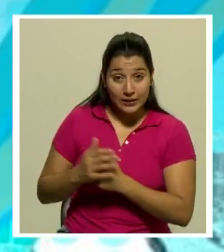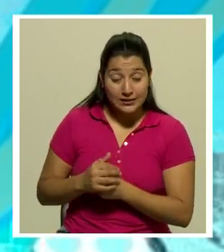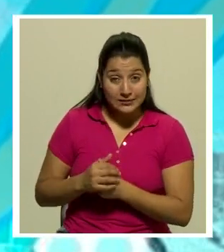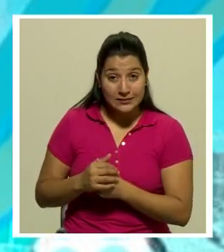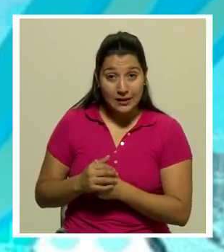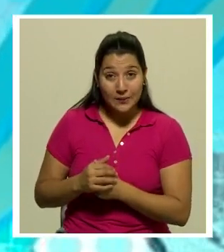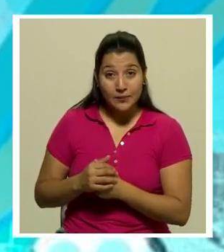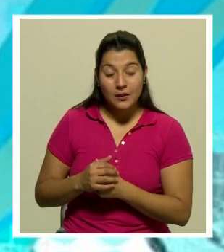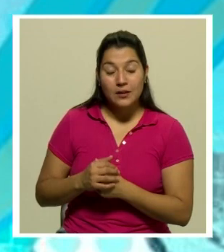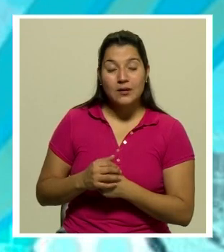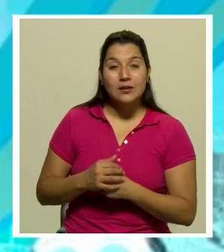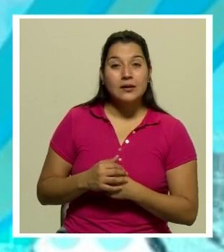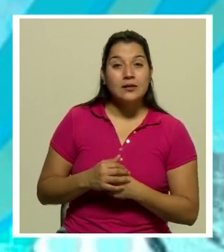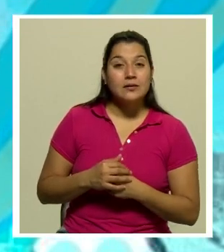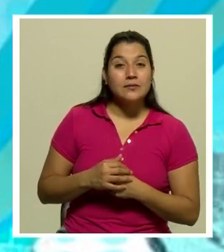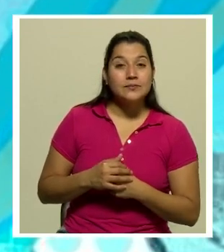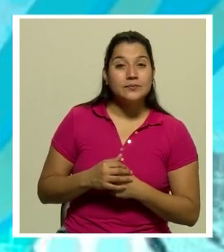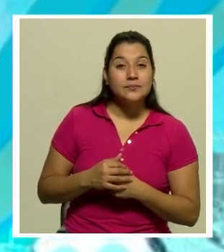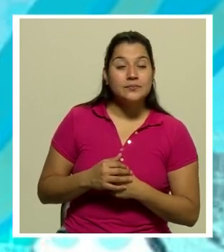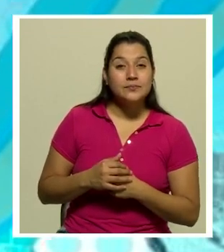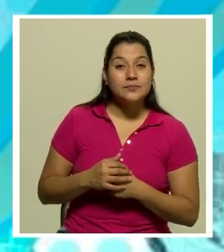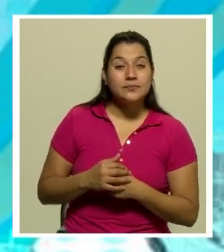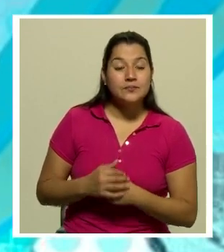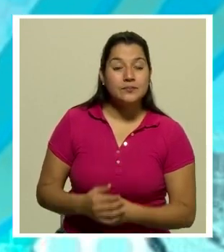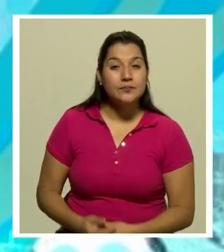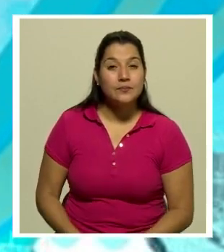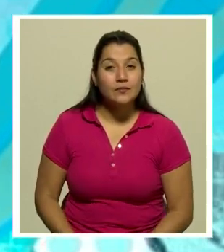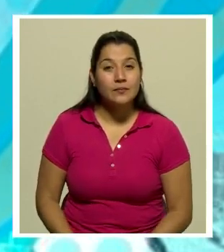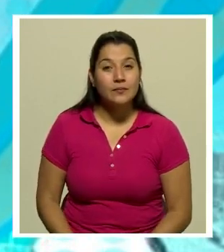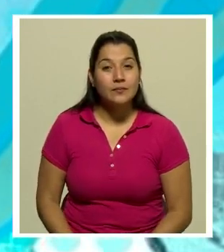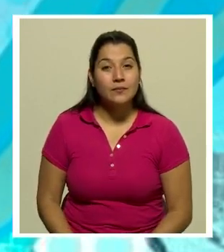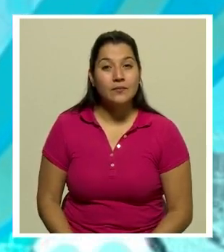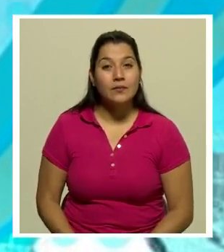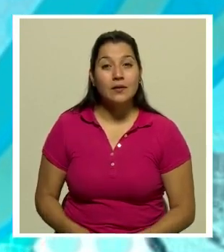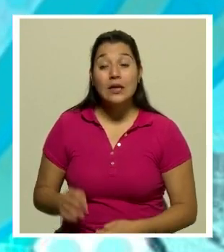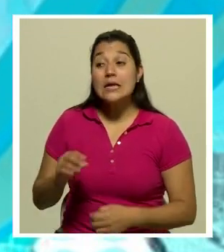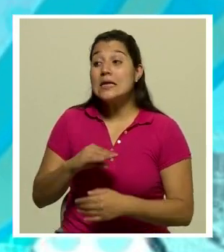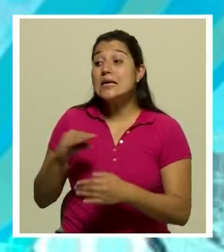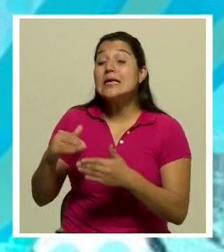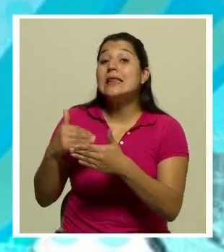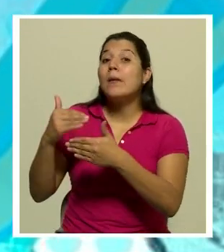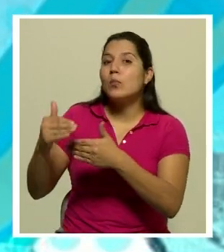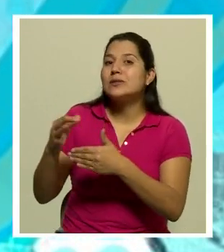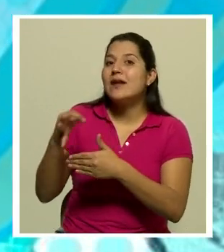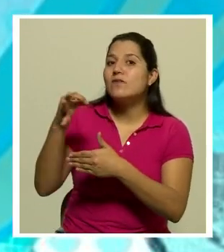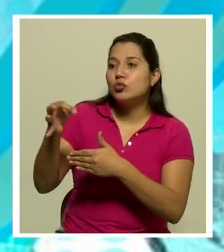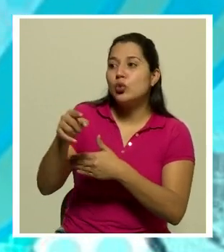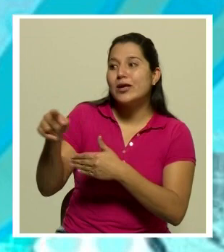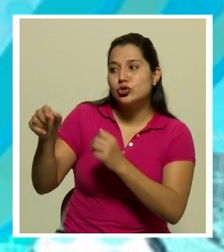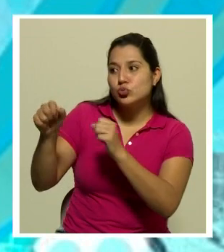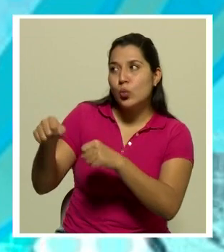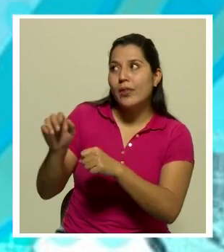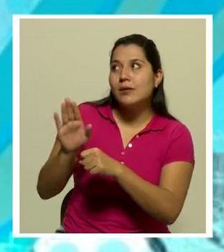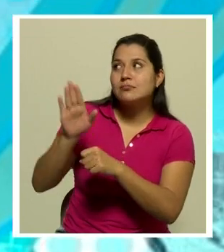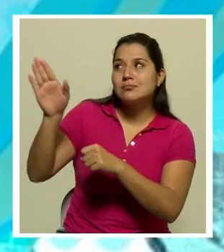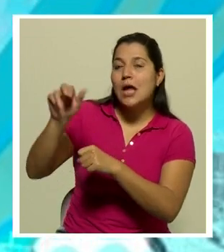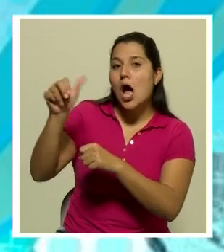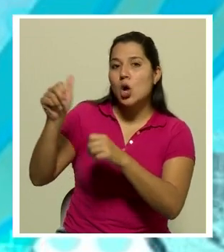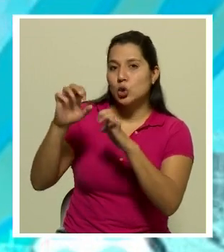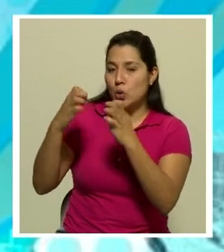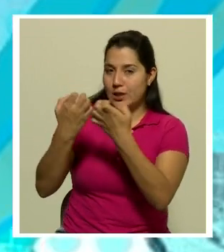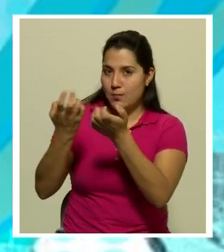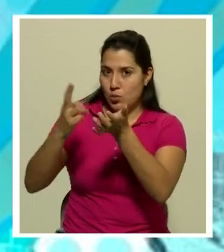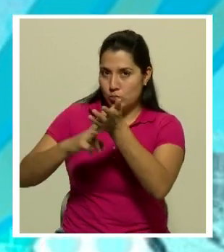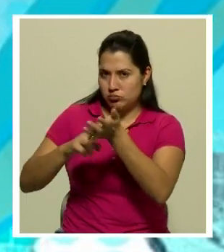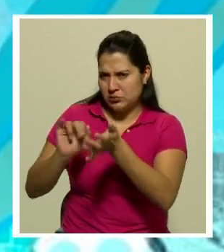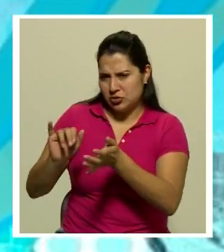jugadores para ese club, ir haciendo jugadores después para exportarle al extranjero, porque eso está claro, para que la